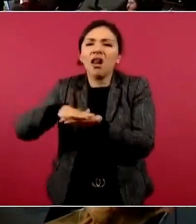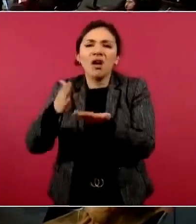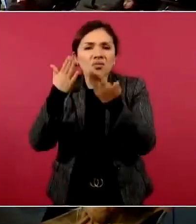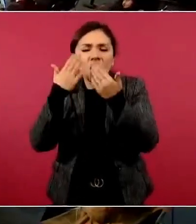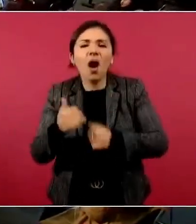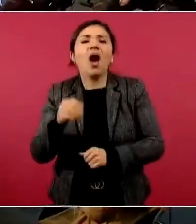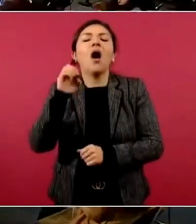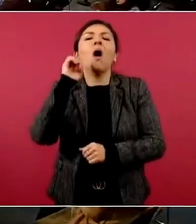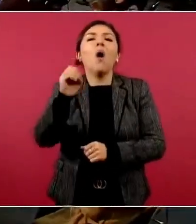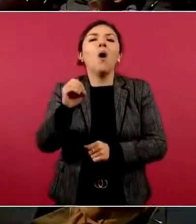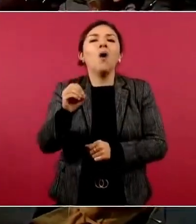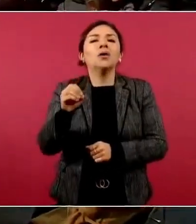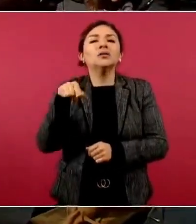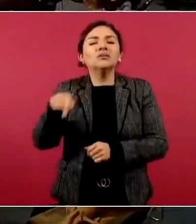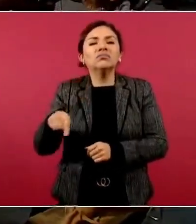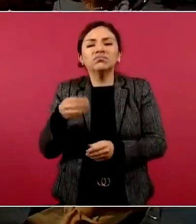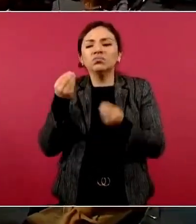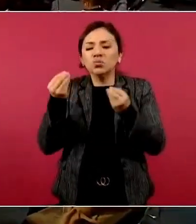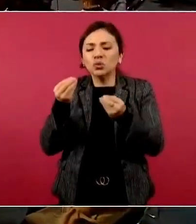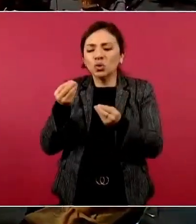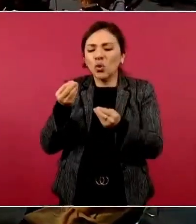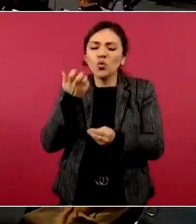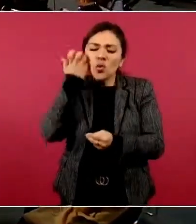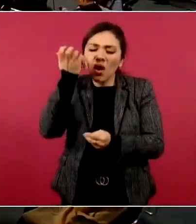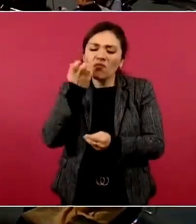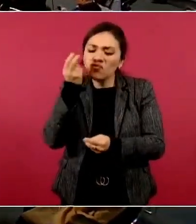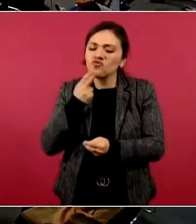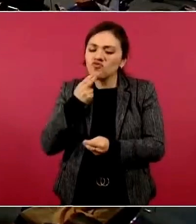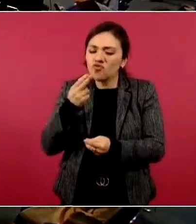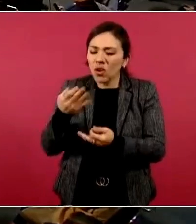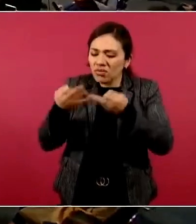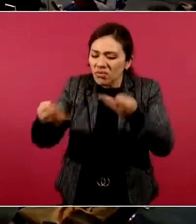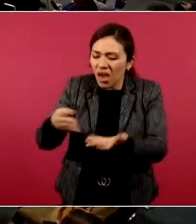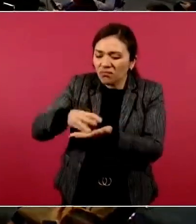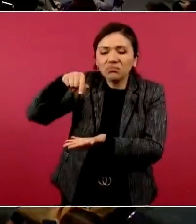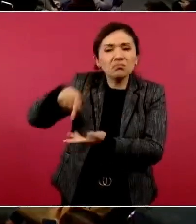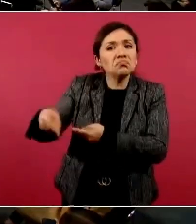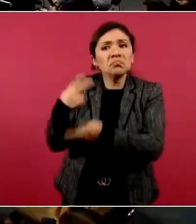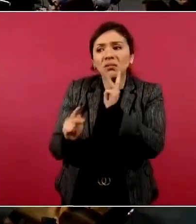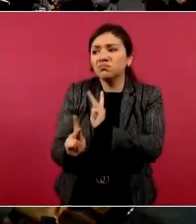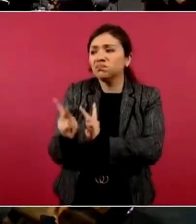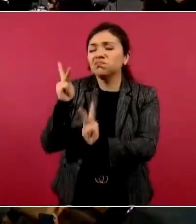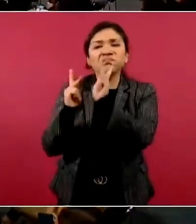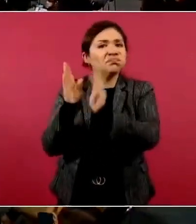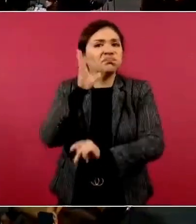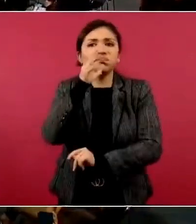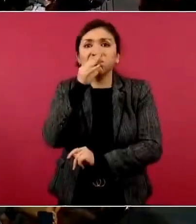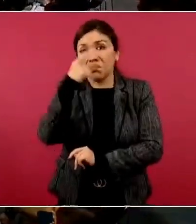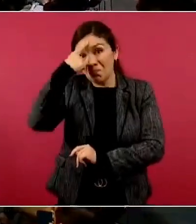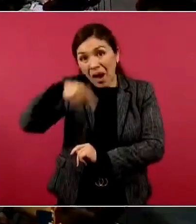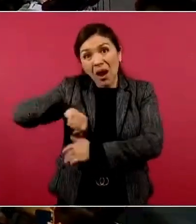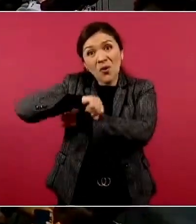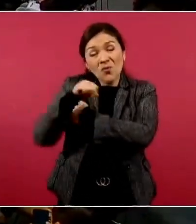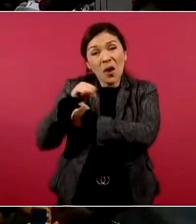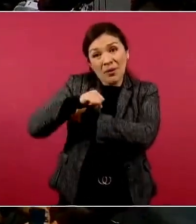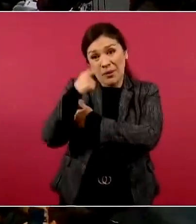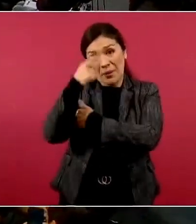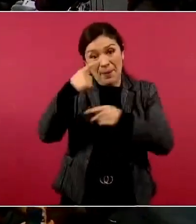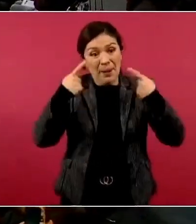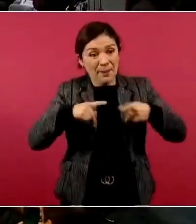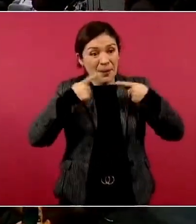sobreexplotación del suelo, que ya no permite tener excedentes para que la